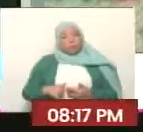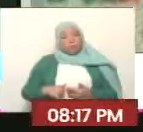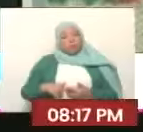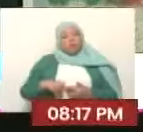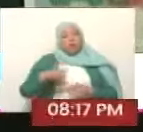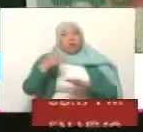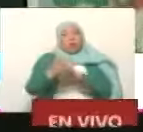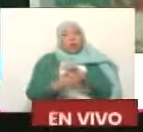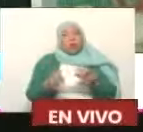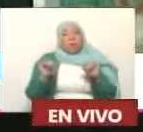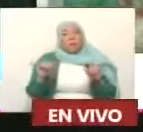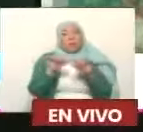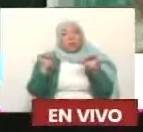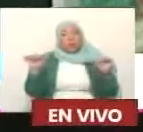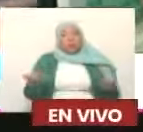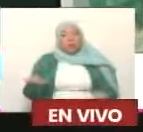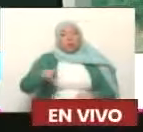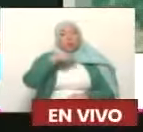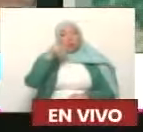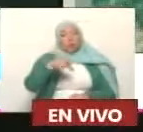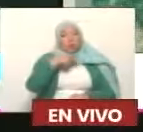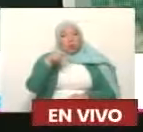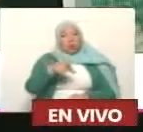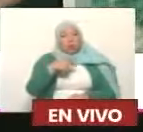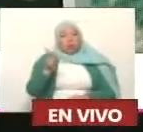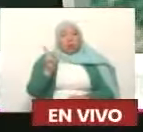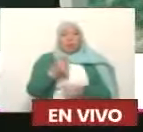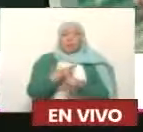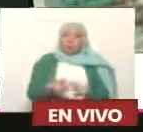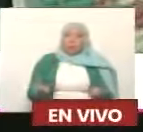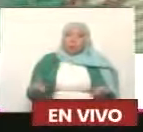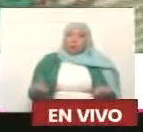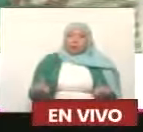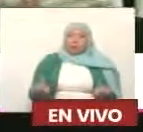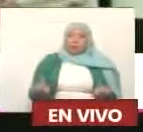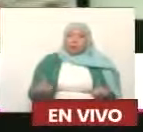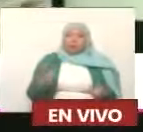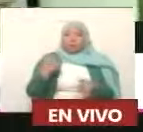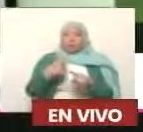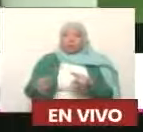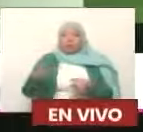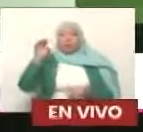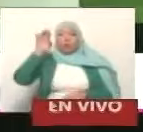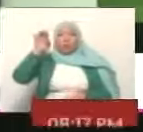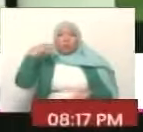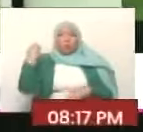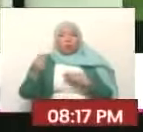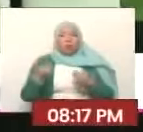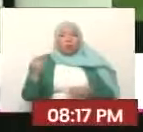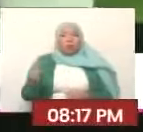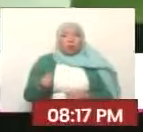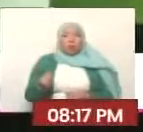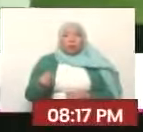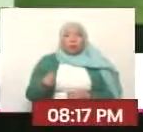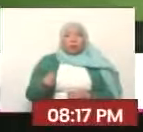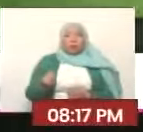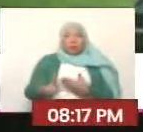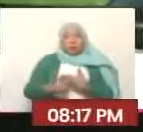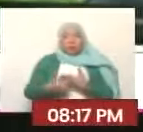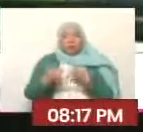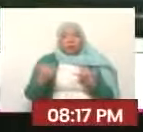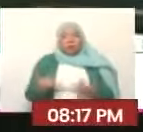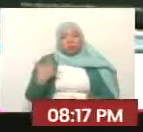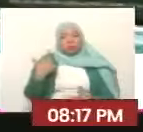consecuencias del mismo sistema político, el neoliberalismo, pero con otro enfoque, con un pedido que